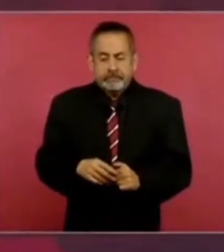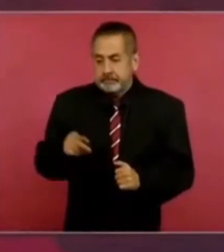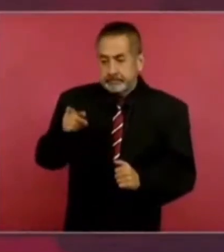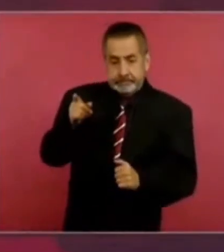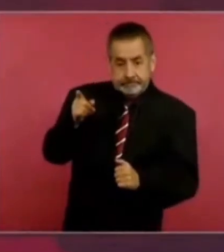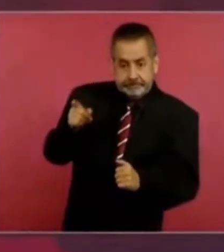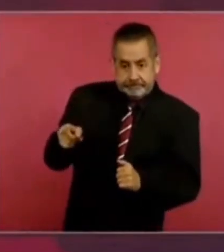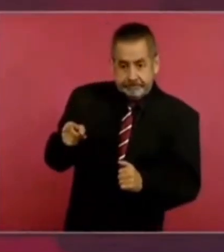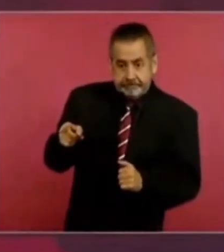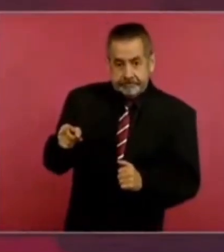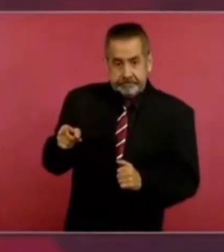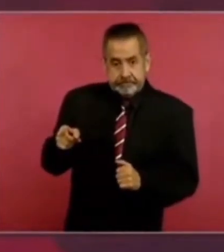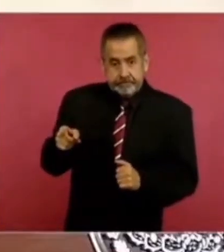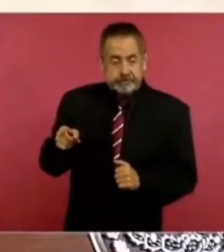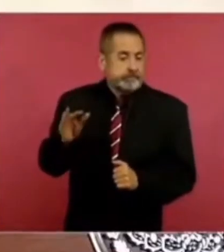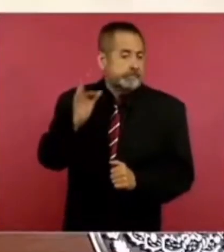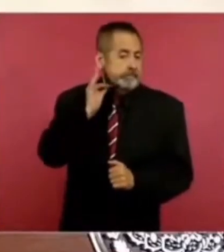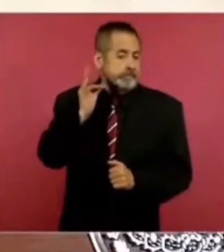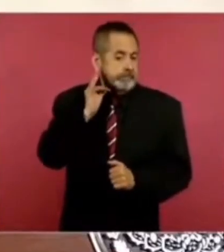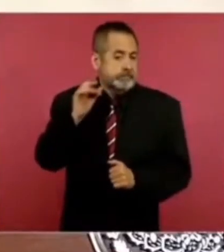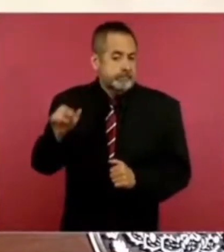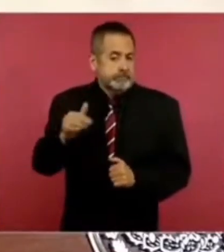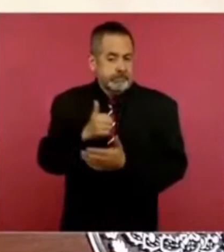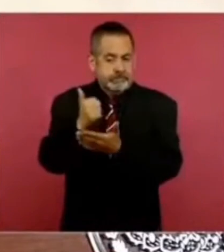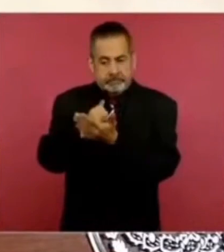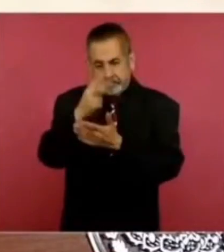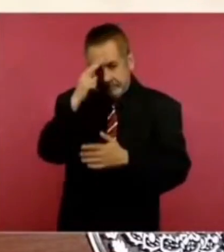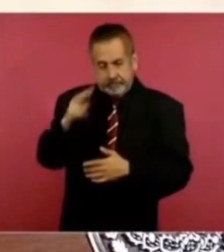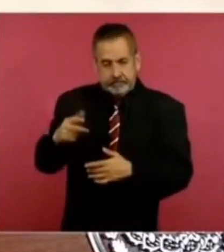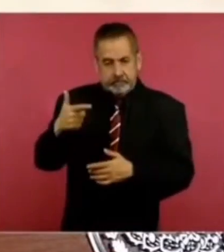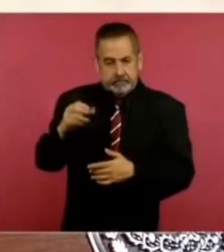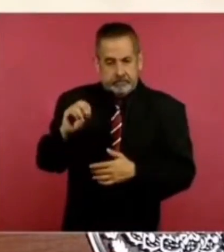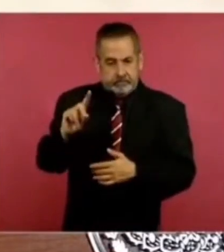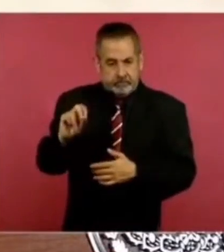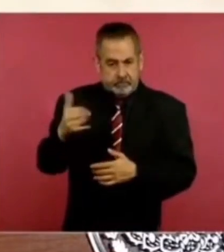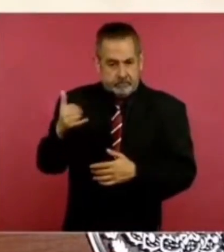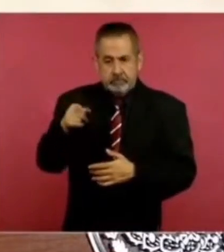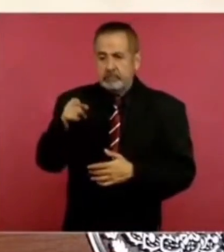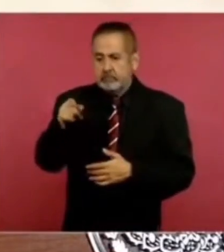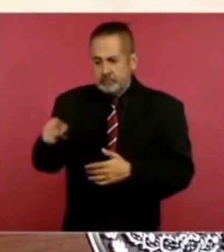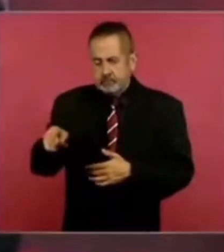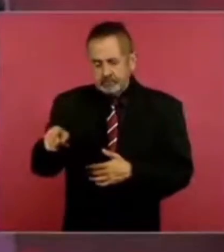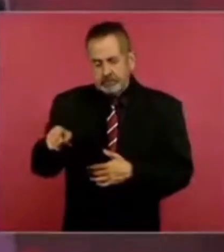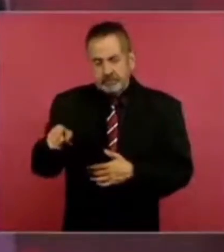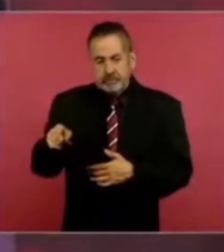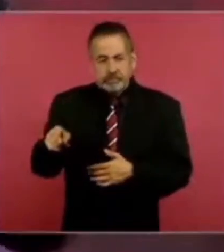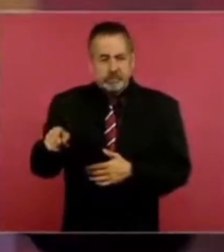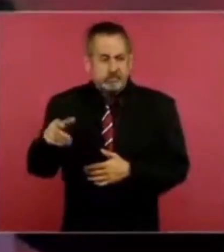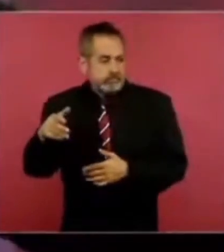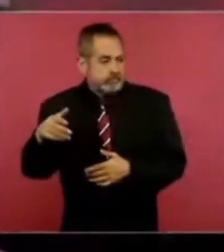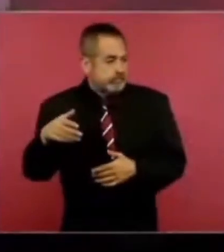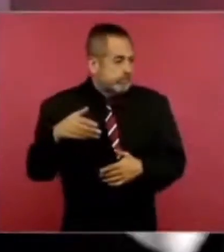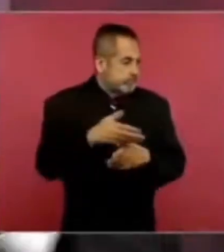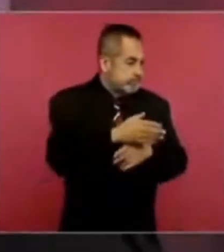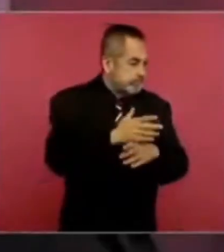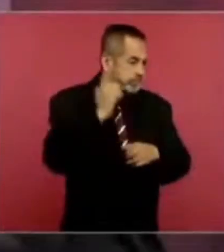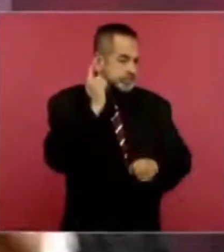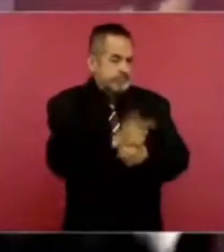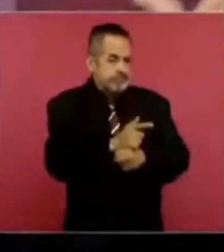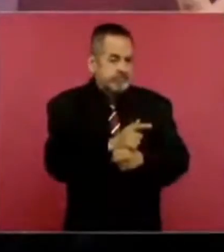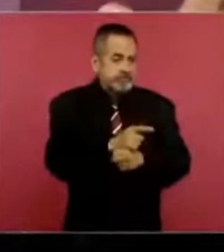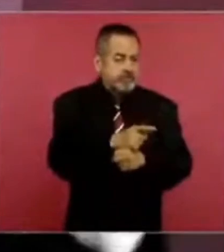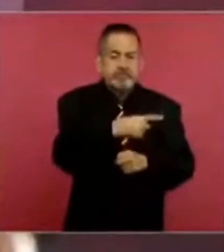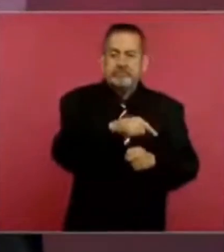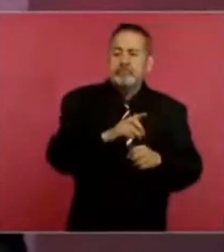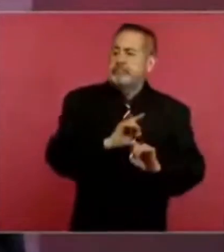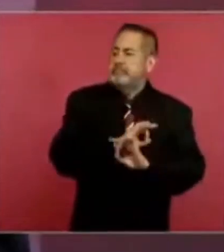la Fiscalía de la Ciudad de México, Ernestina Godoy? Pues también no